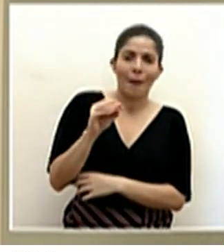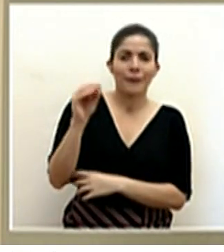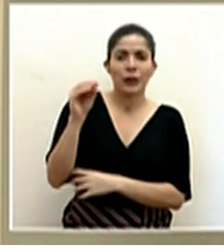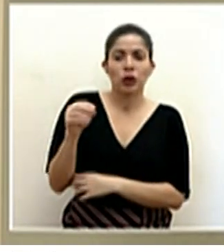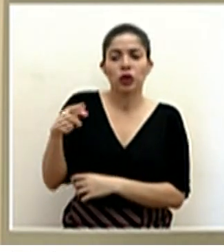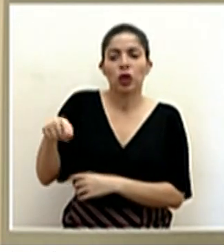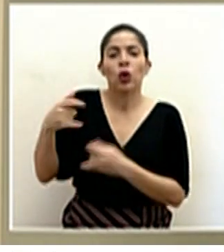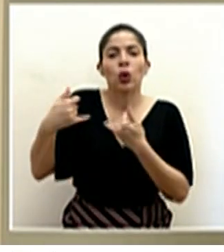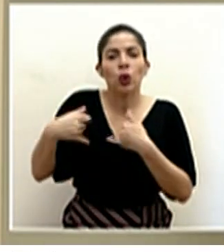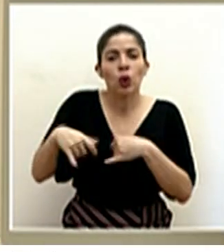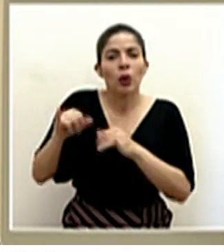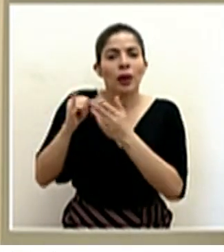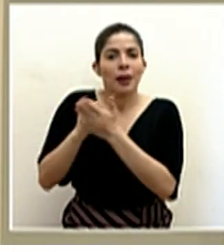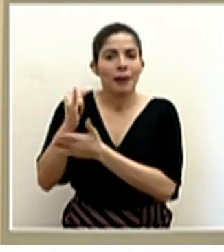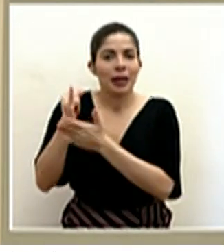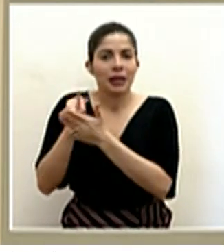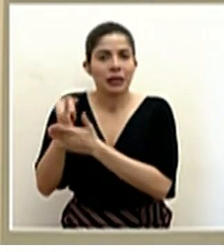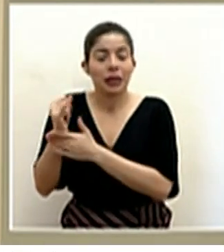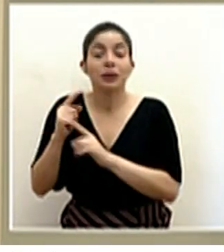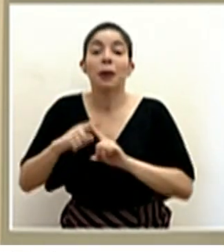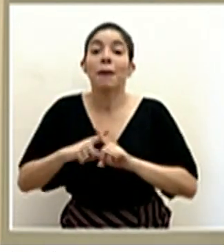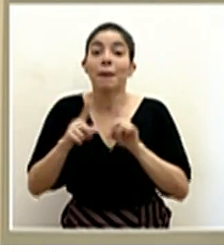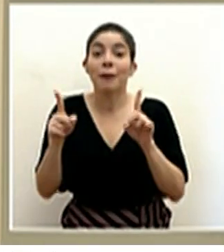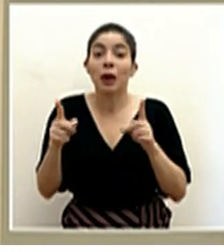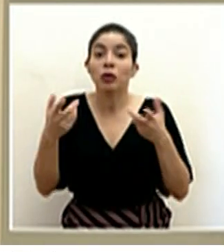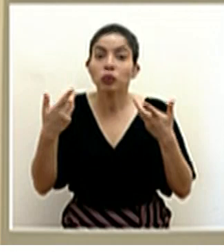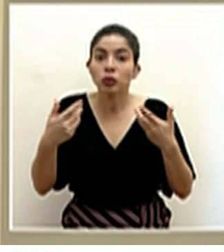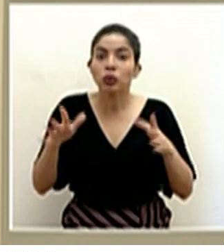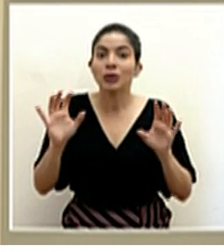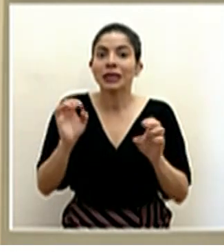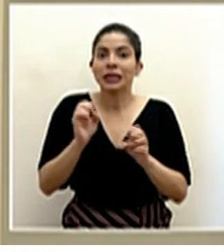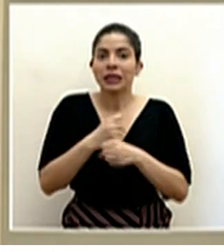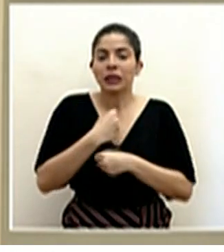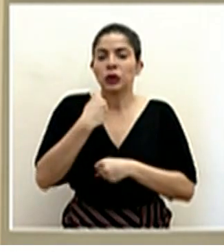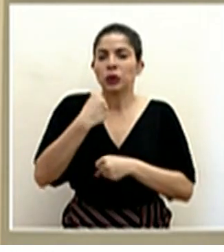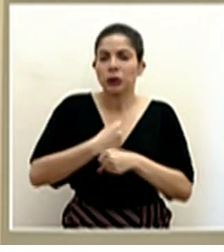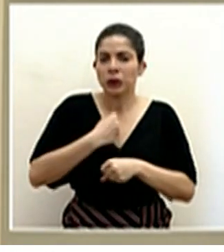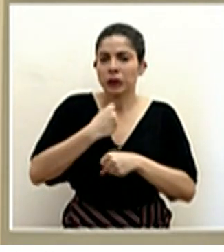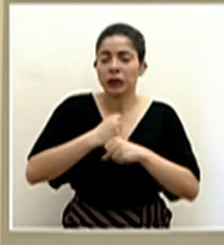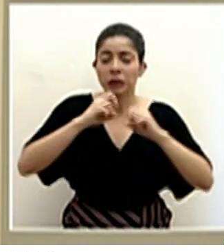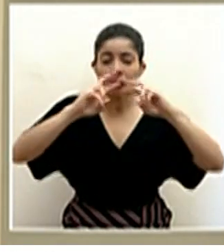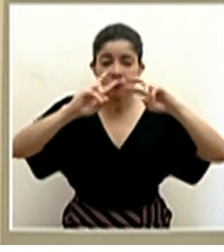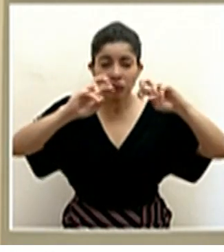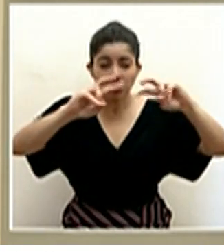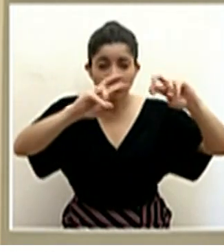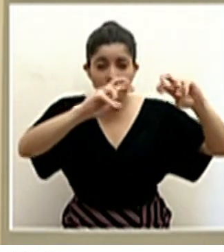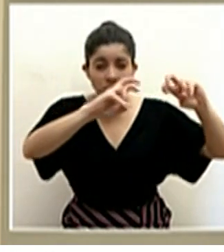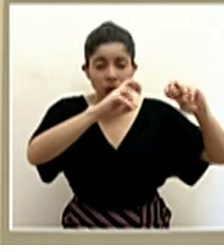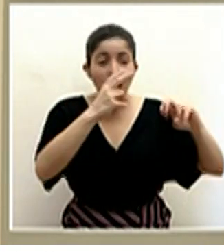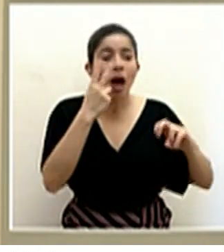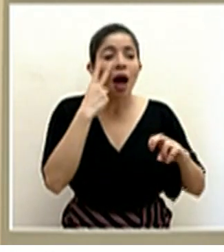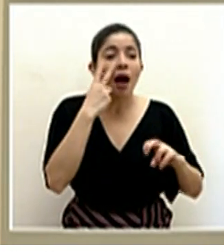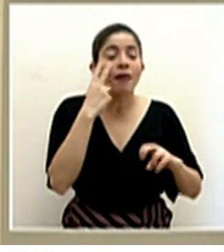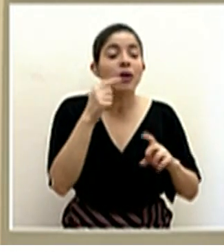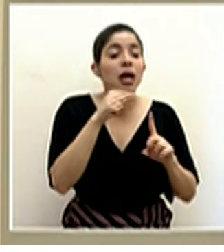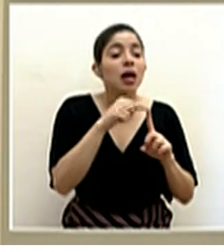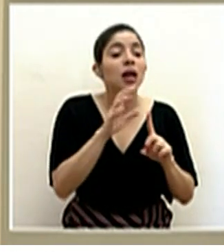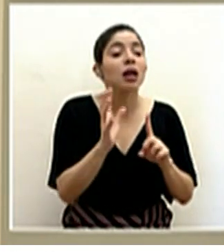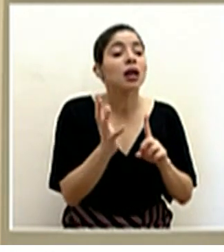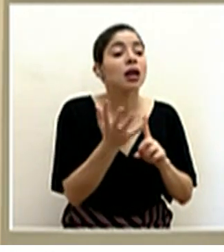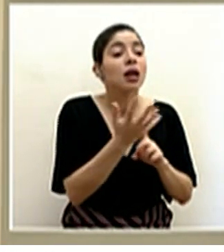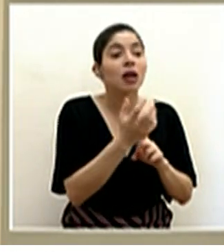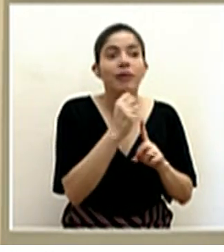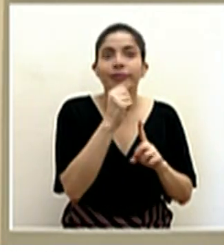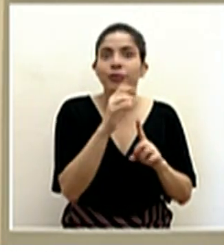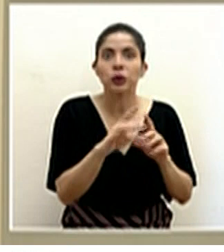bajo investigación. Lo importante es que se han hecho las operaciones de campo para buscar si existen casos alrededor y no se han